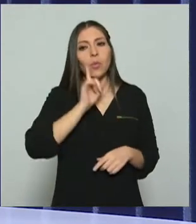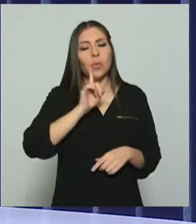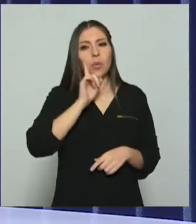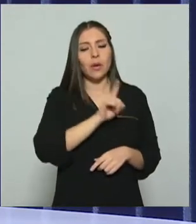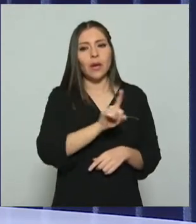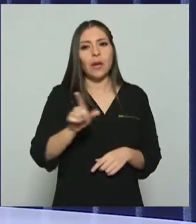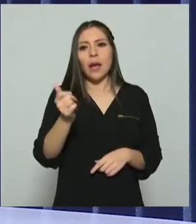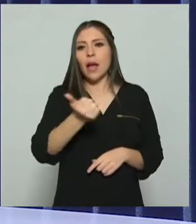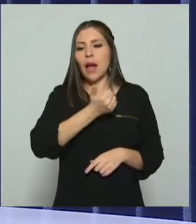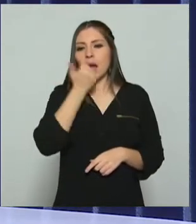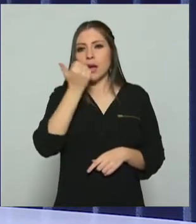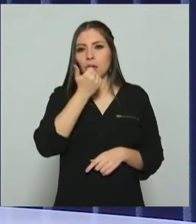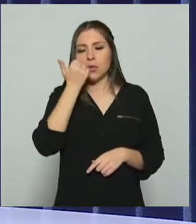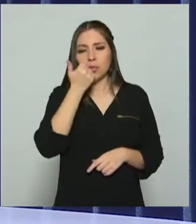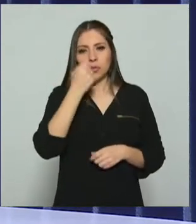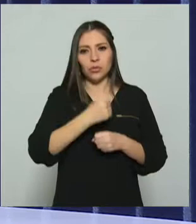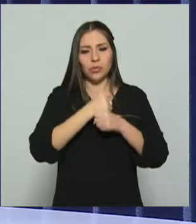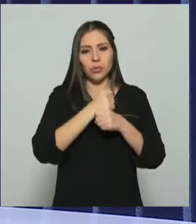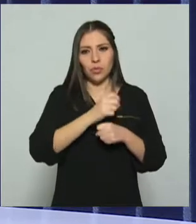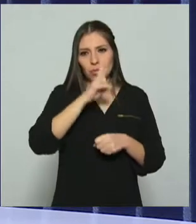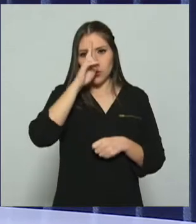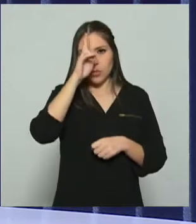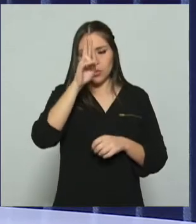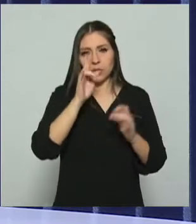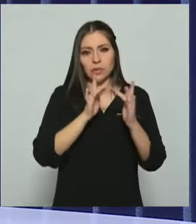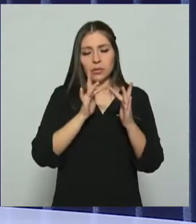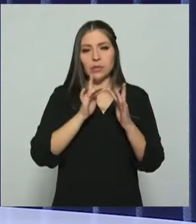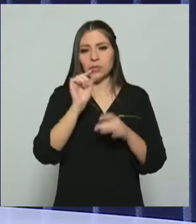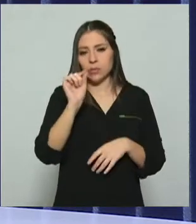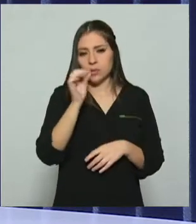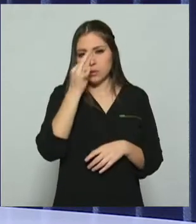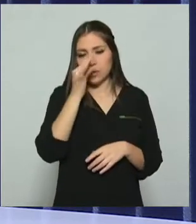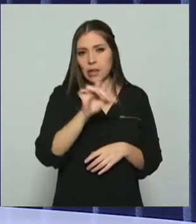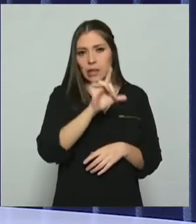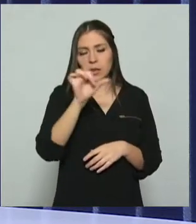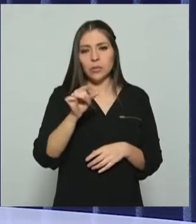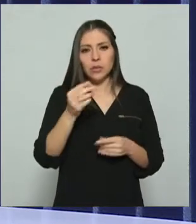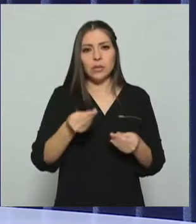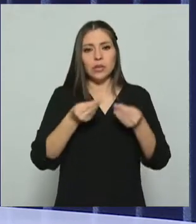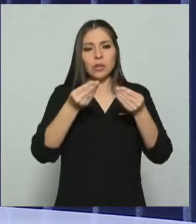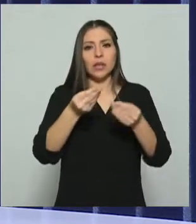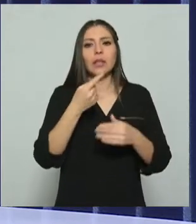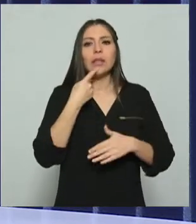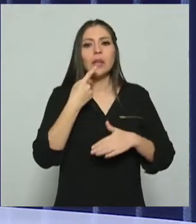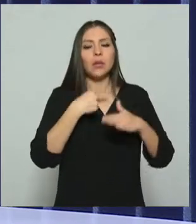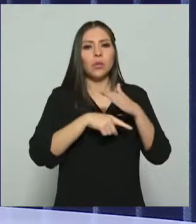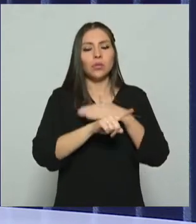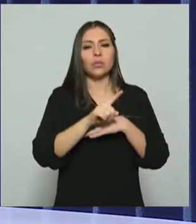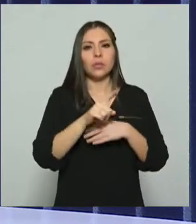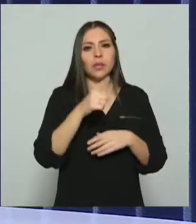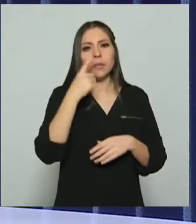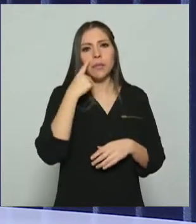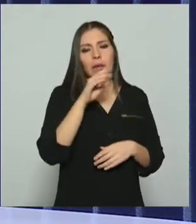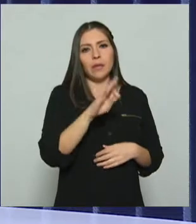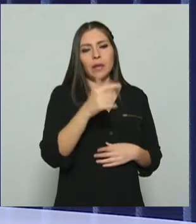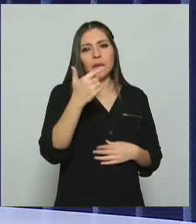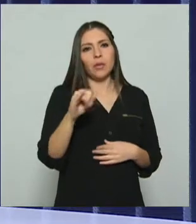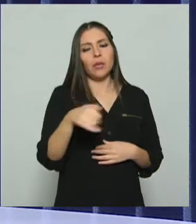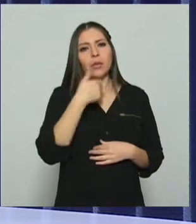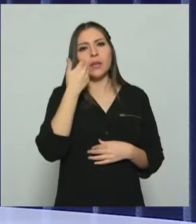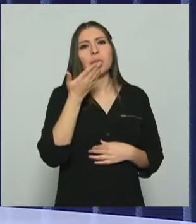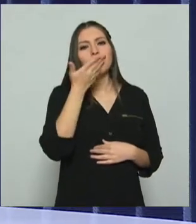de violencia digital, presentarán en un par de minutos denuncias correspondientes ante la autoridad en donde van a